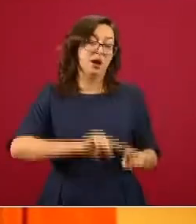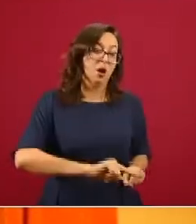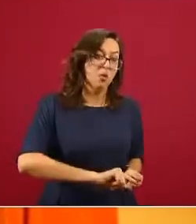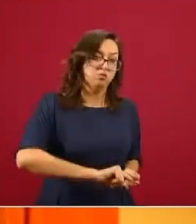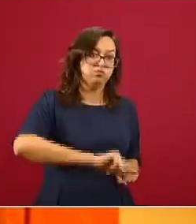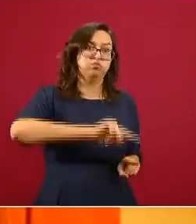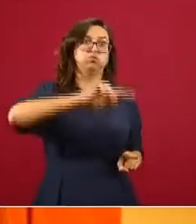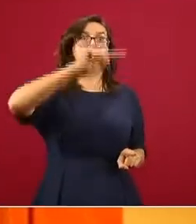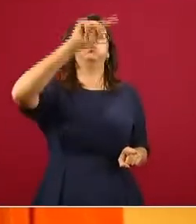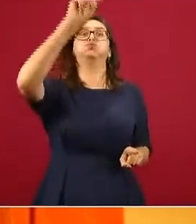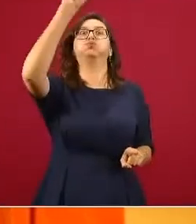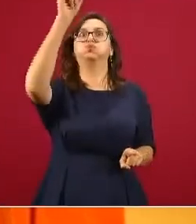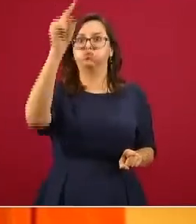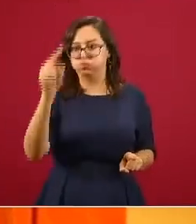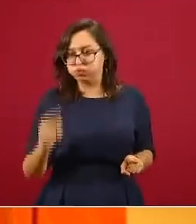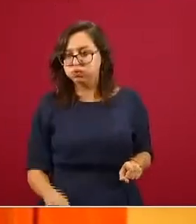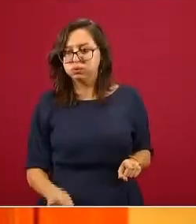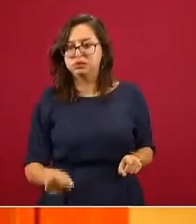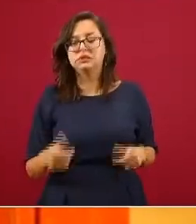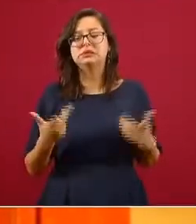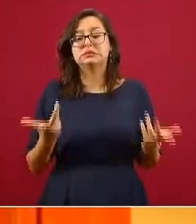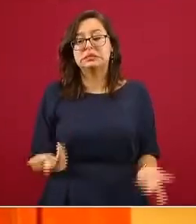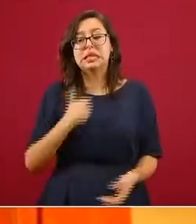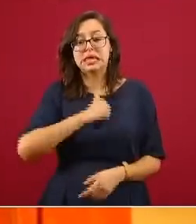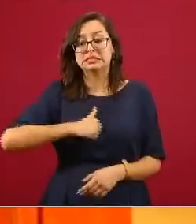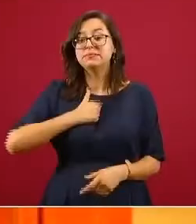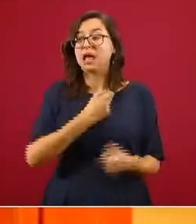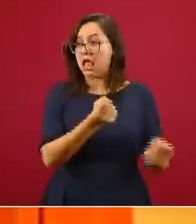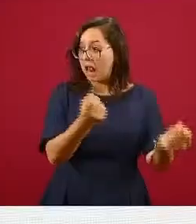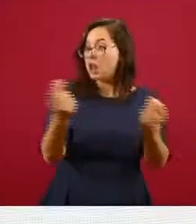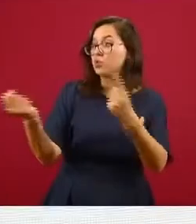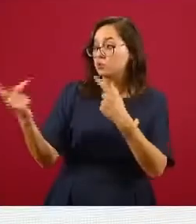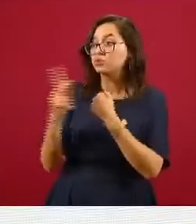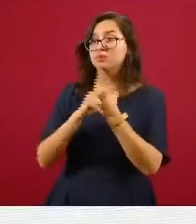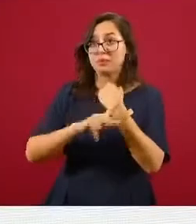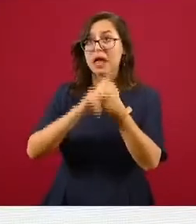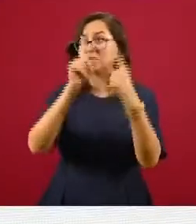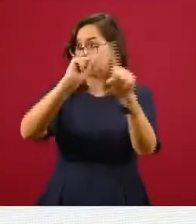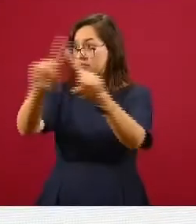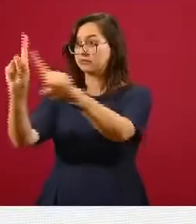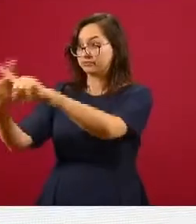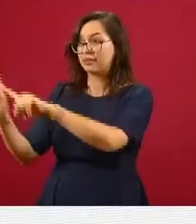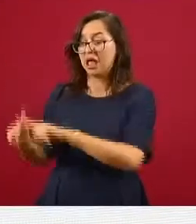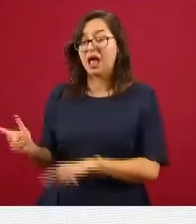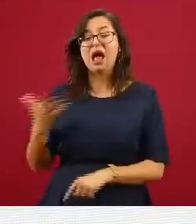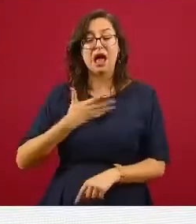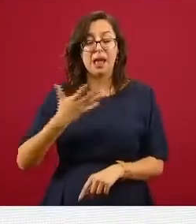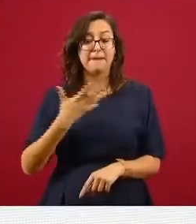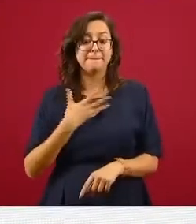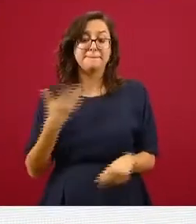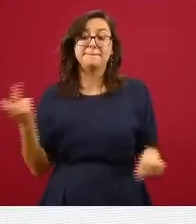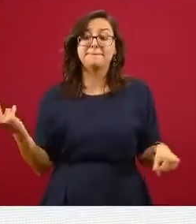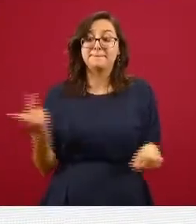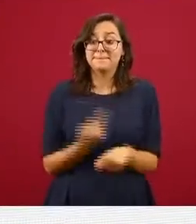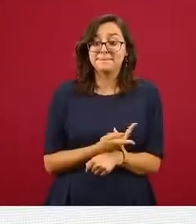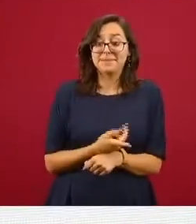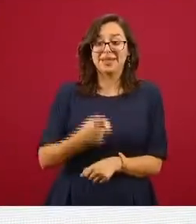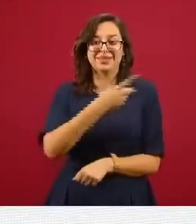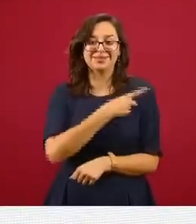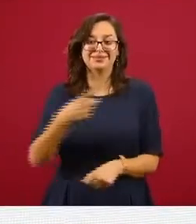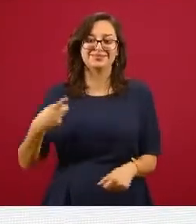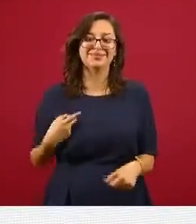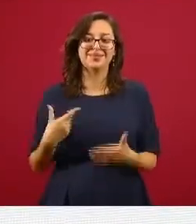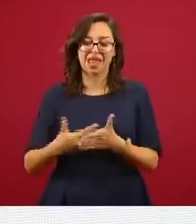países que les tocó vivir la epidemia al inicio, estriba, entre otras razones, en reaccionar a